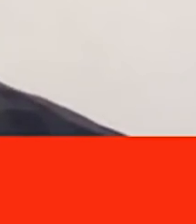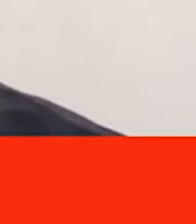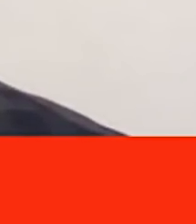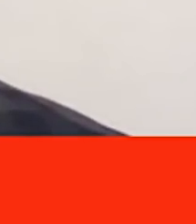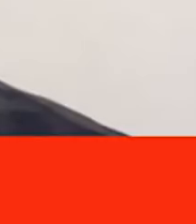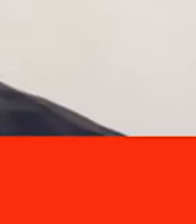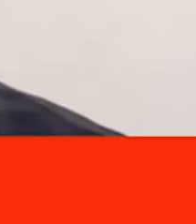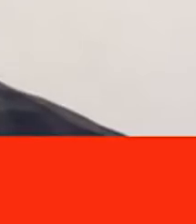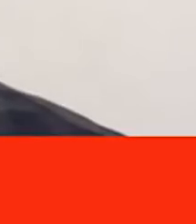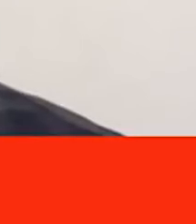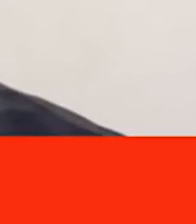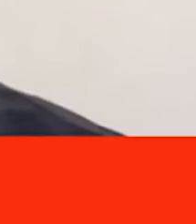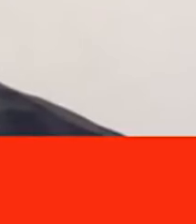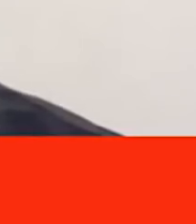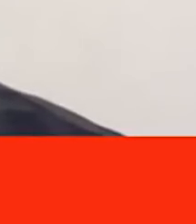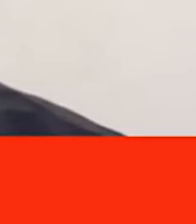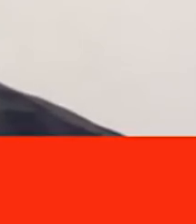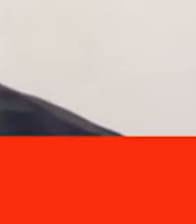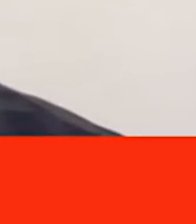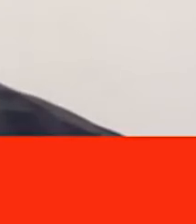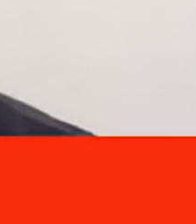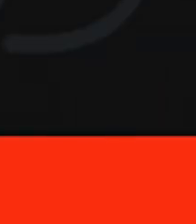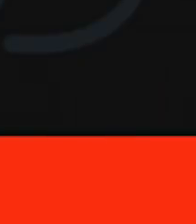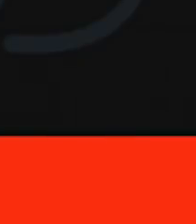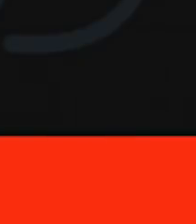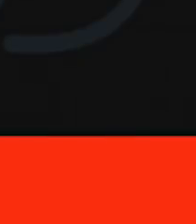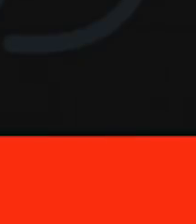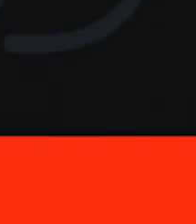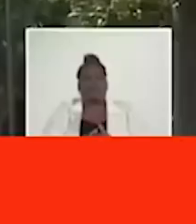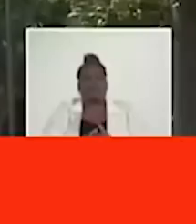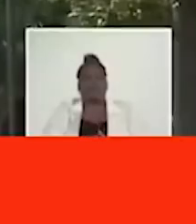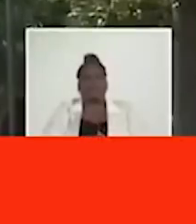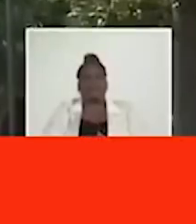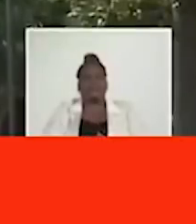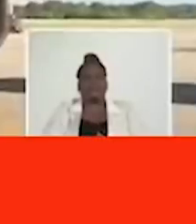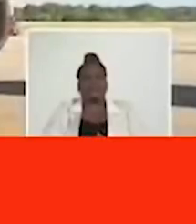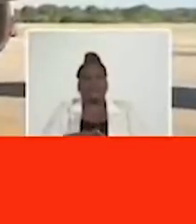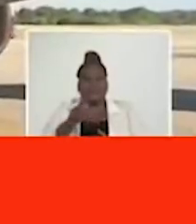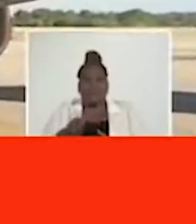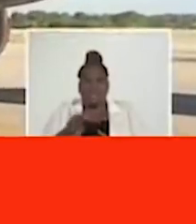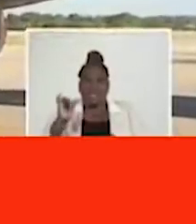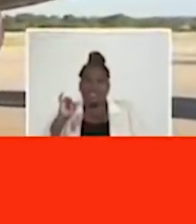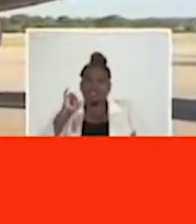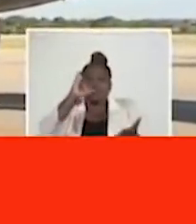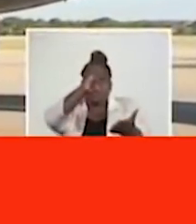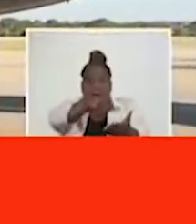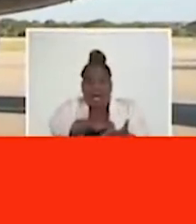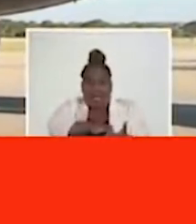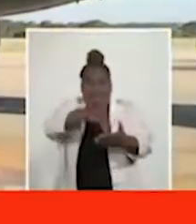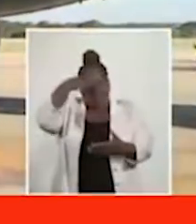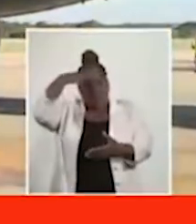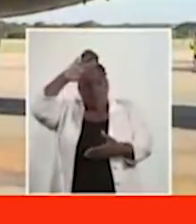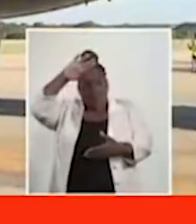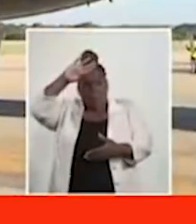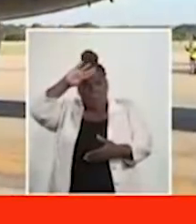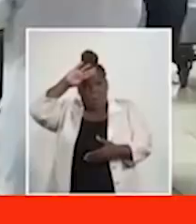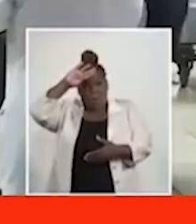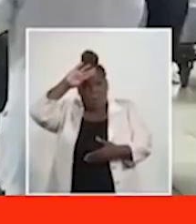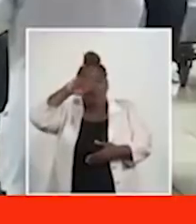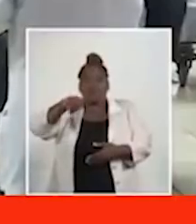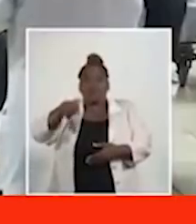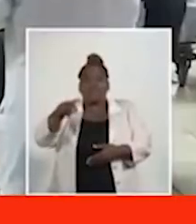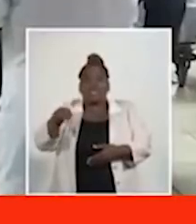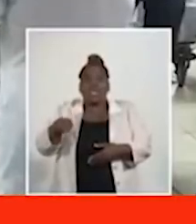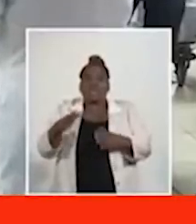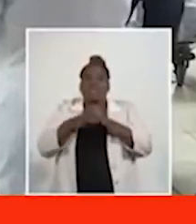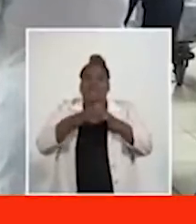más. Por ahí estaría la cosa con las maletas. Pero en este mes de febrero, ¿cómo están los vuelos? Ya les